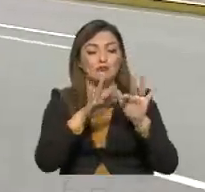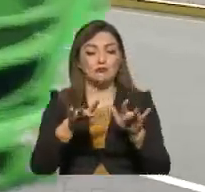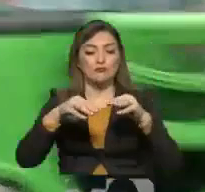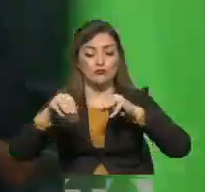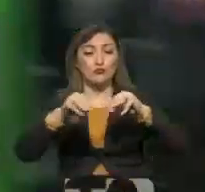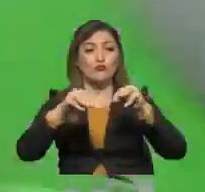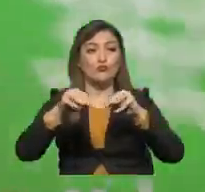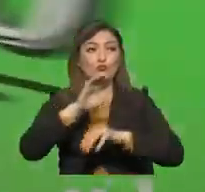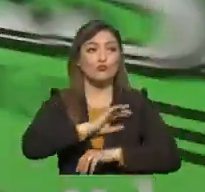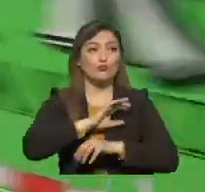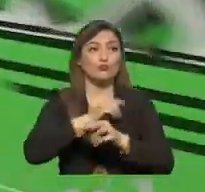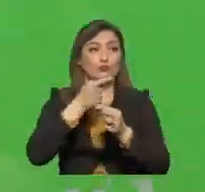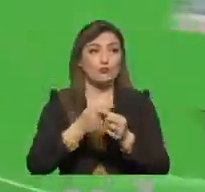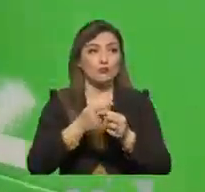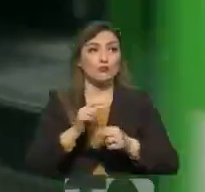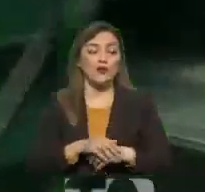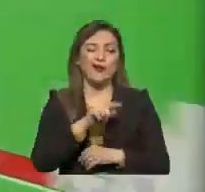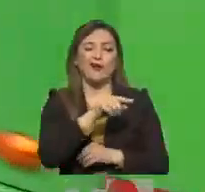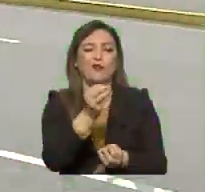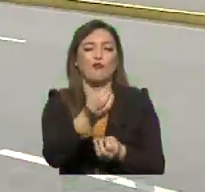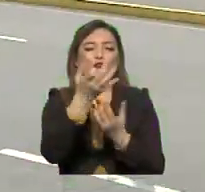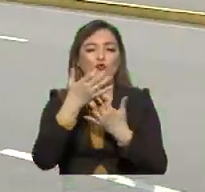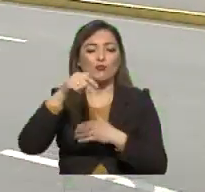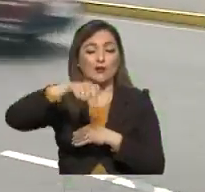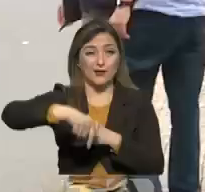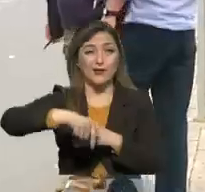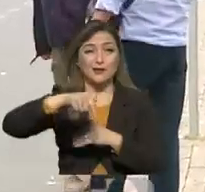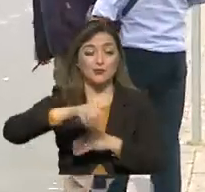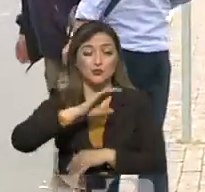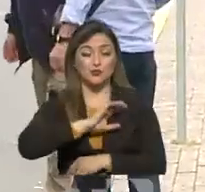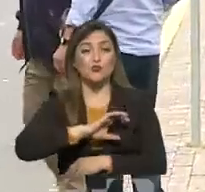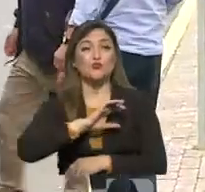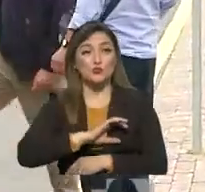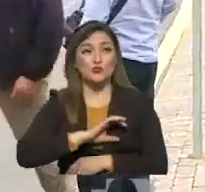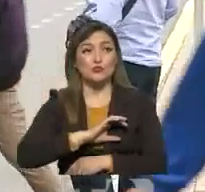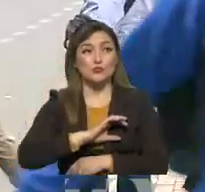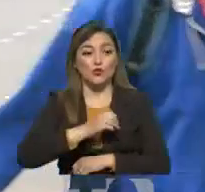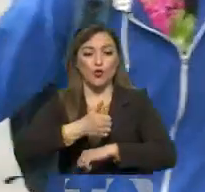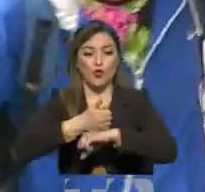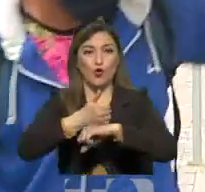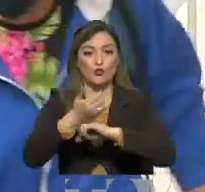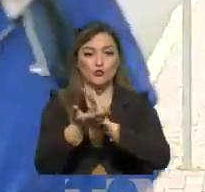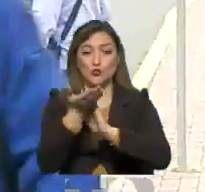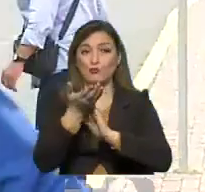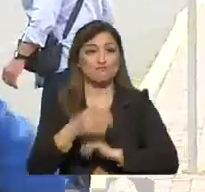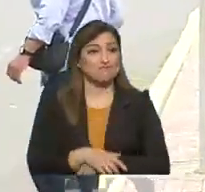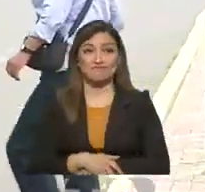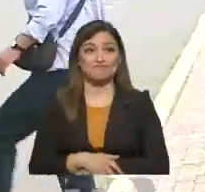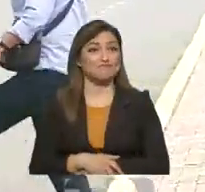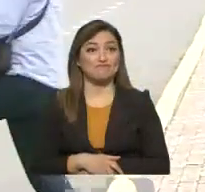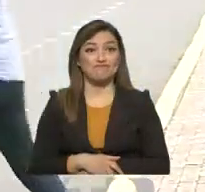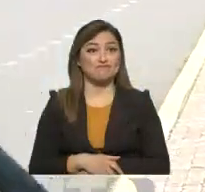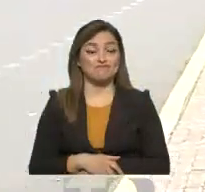de Movilidad del municipio de Quito y se nos informó que desde esta dependencia municipal tampoco se autorizó este